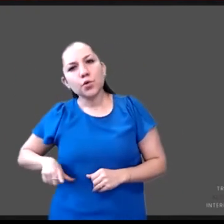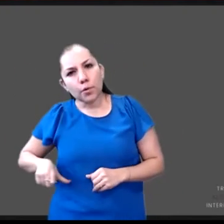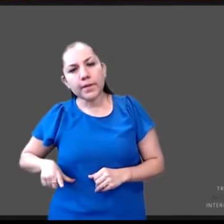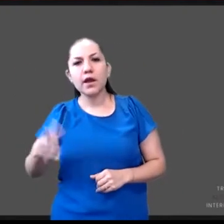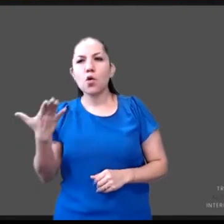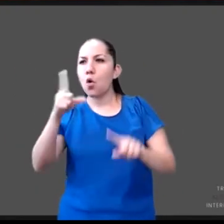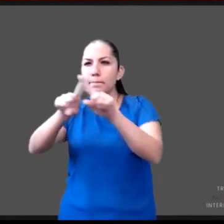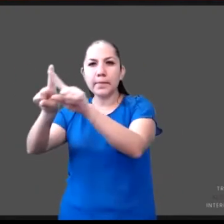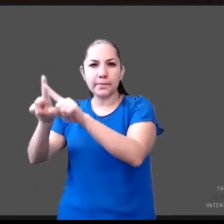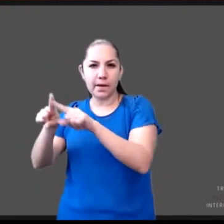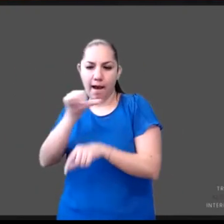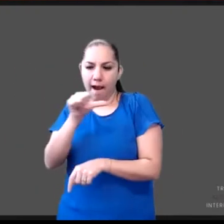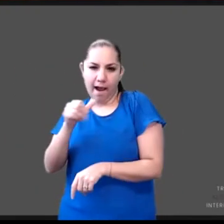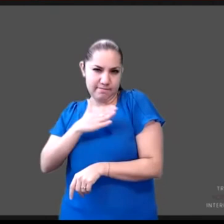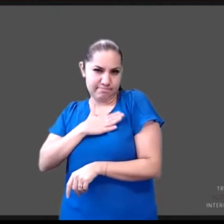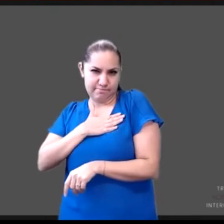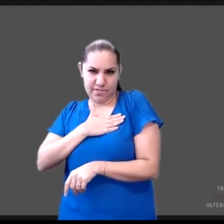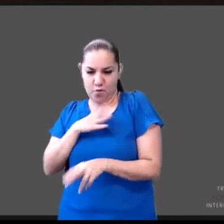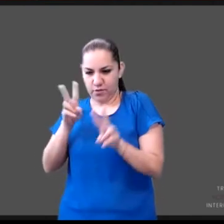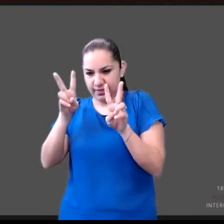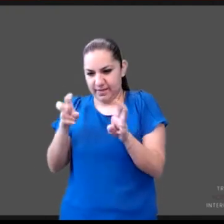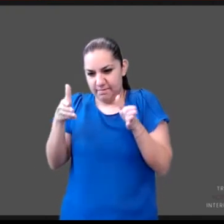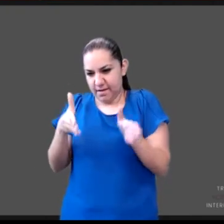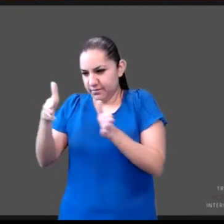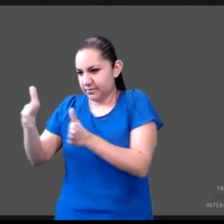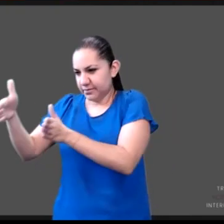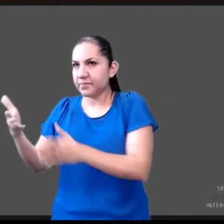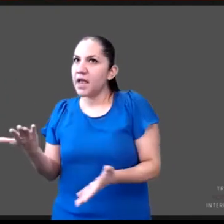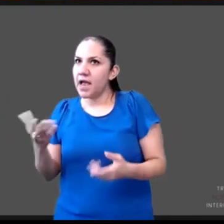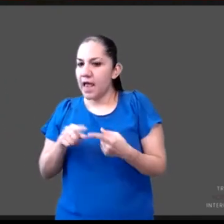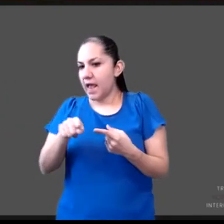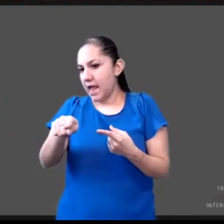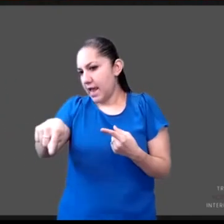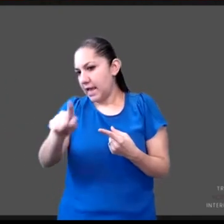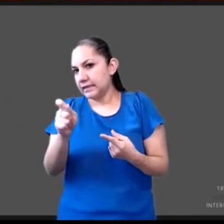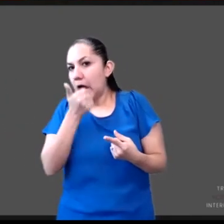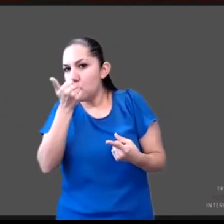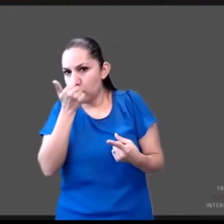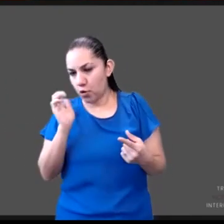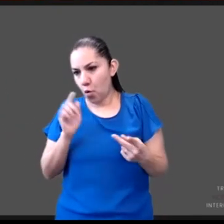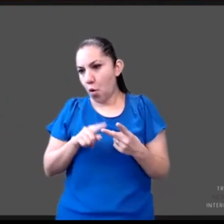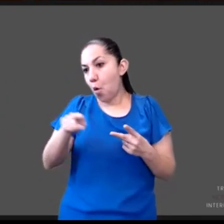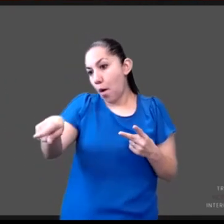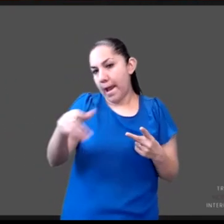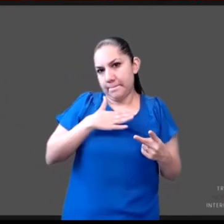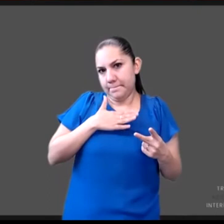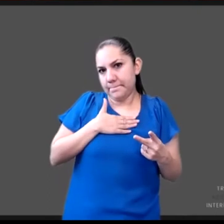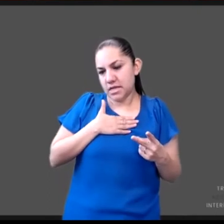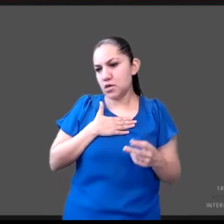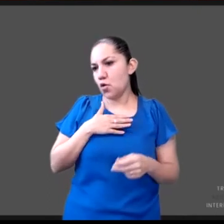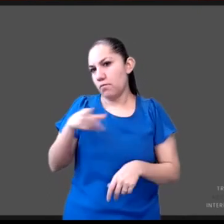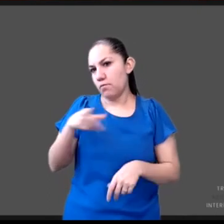alumnos, como pacientes, como beneficiarios de programas, como víctimas, consumidores,